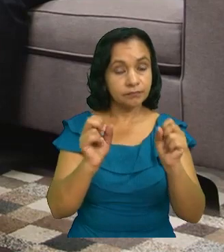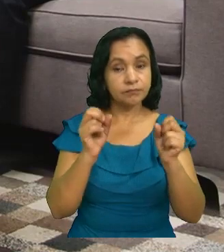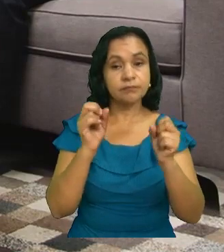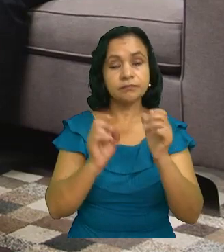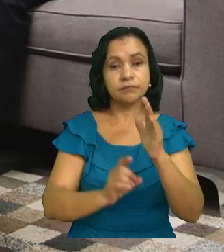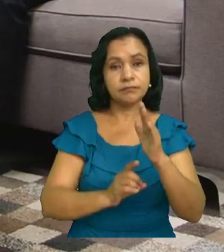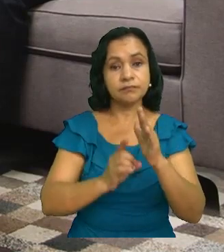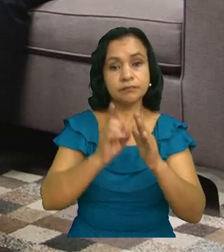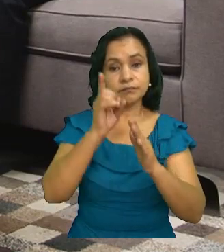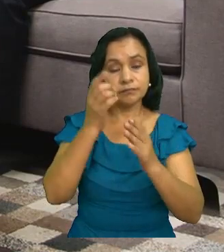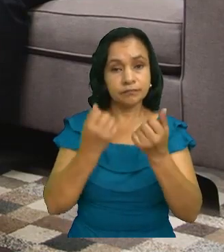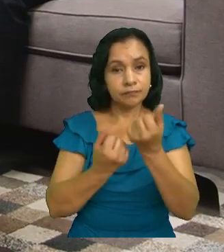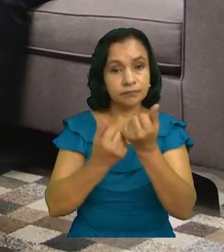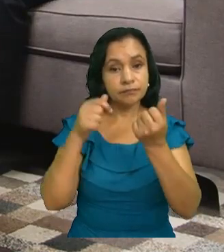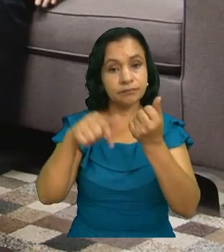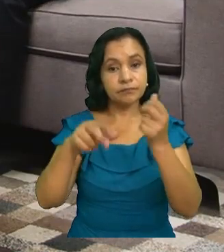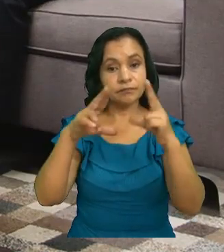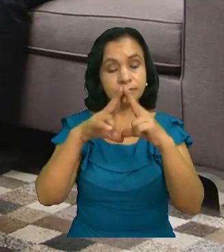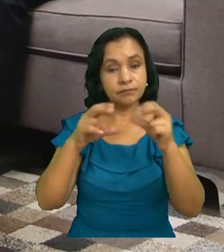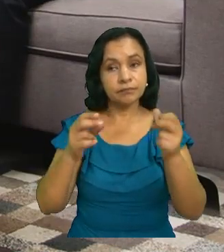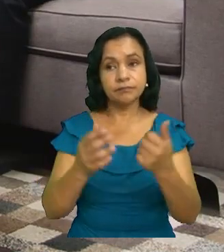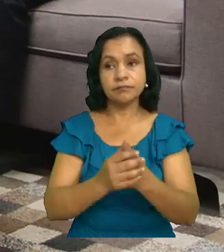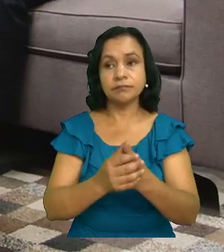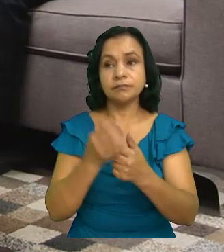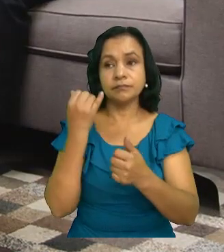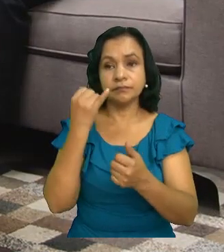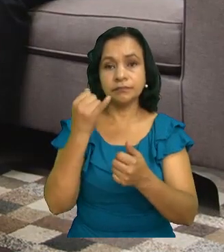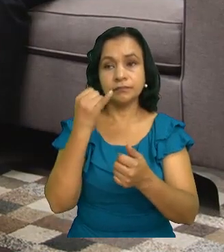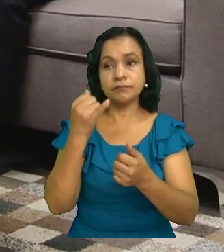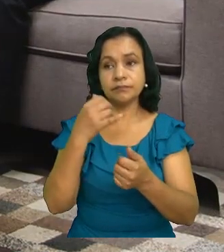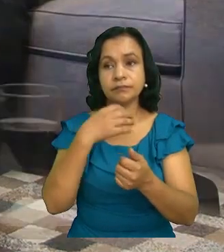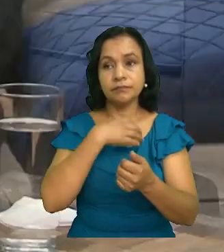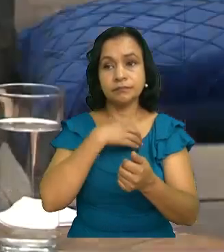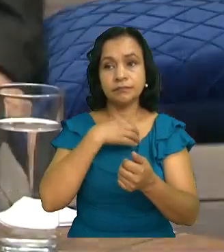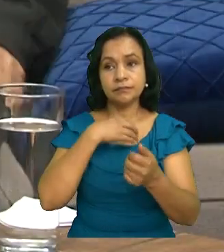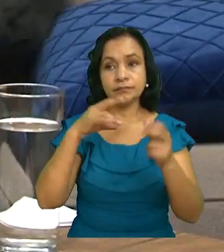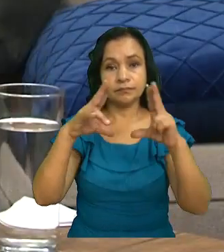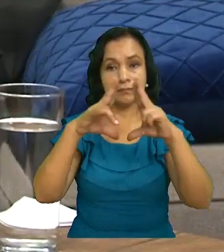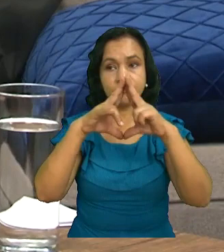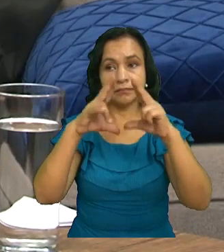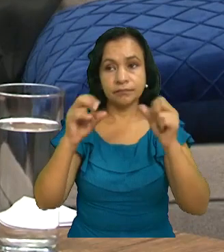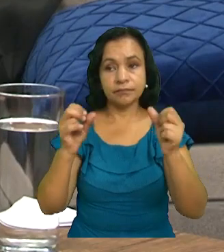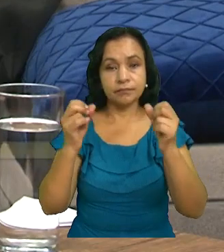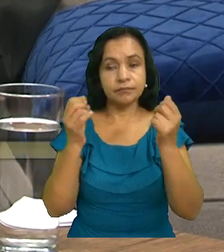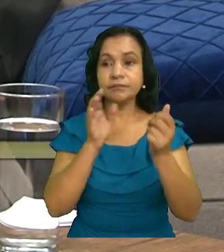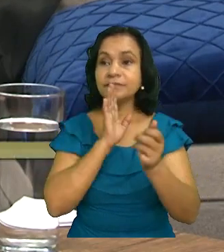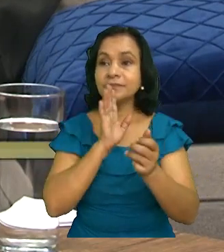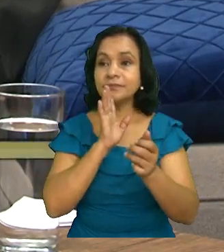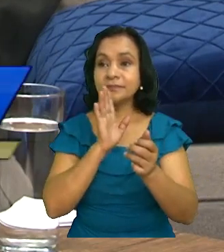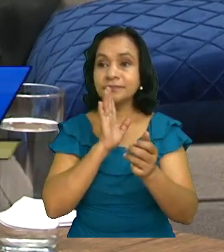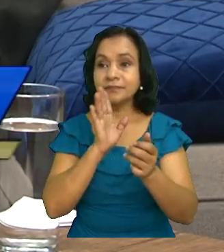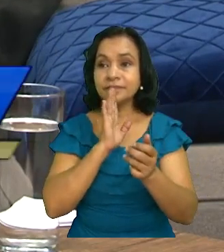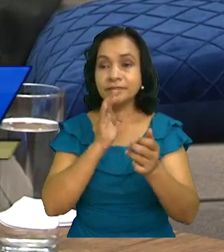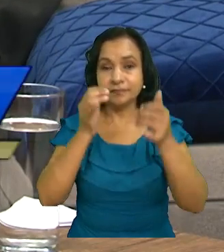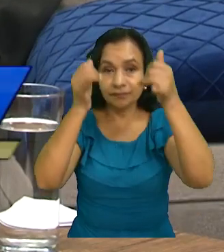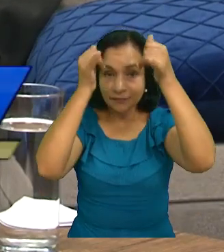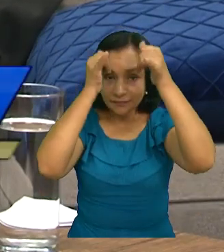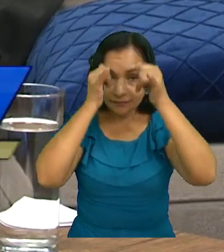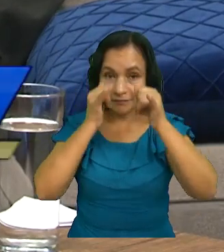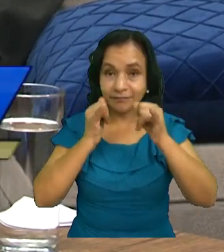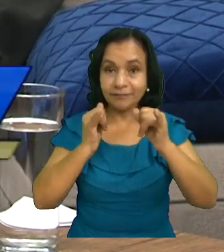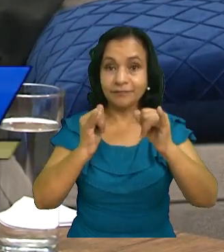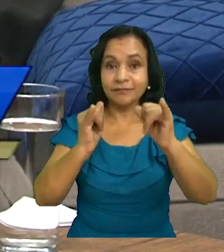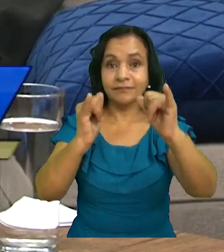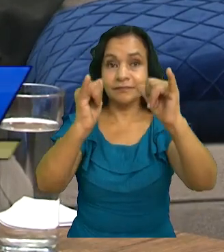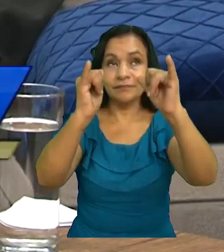desarrollo social sostenible de nuestro país. Claro que sí. Cuando en nuestro país se habla de que la ganadería en el